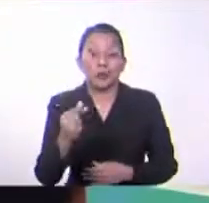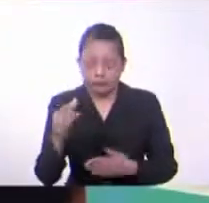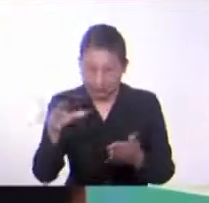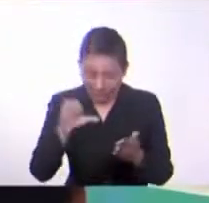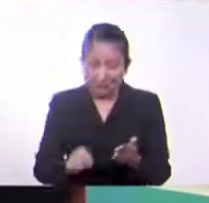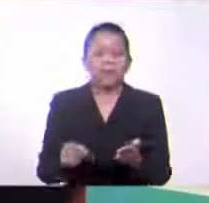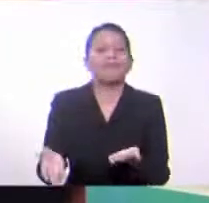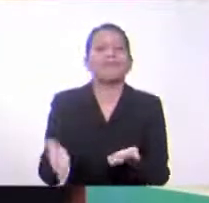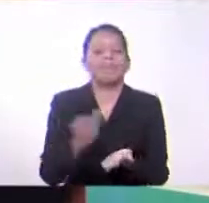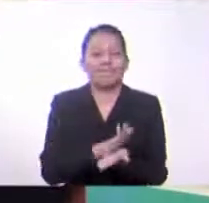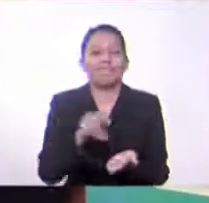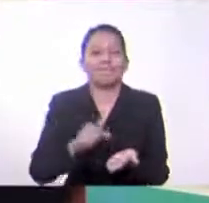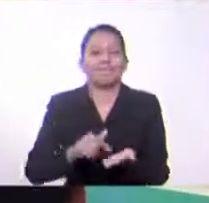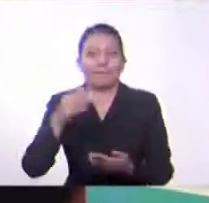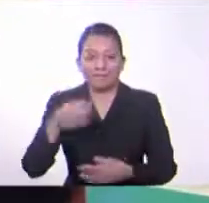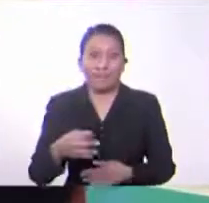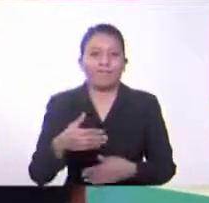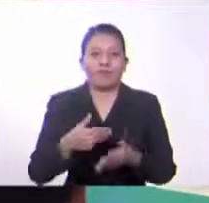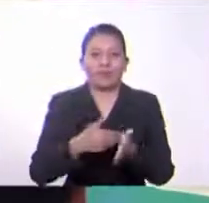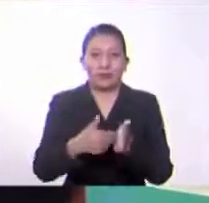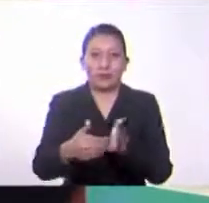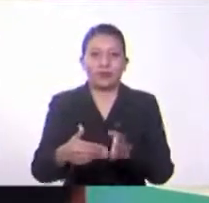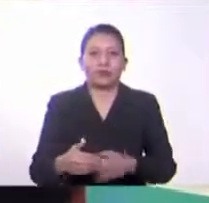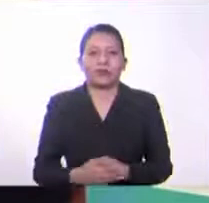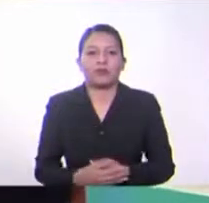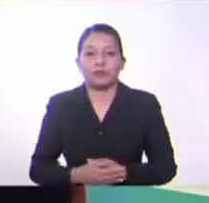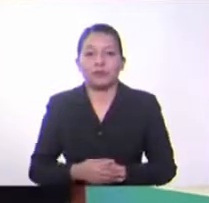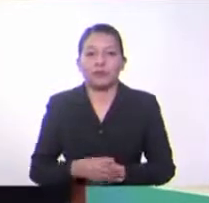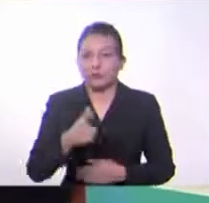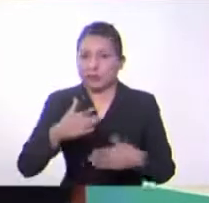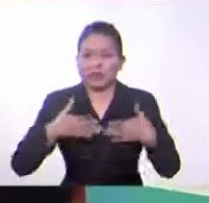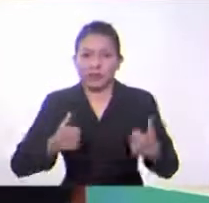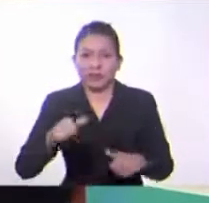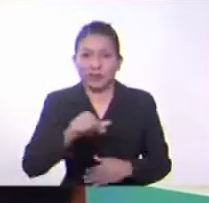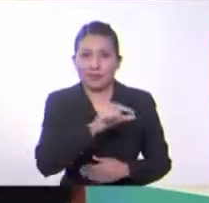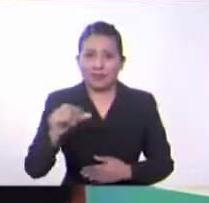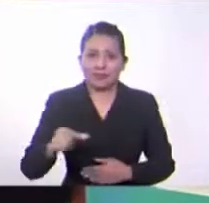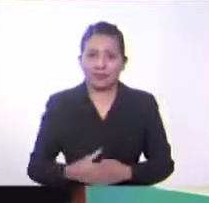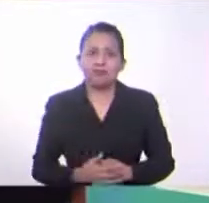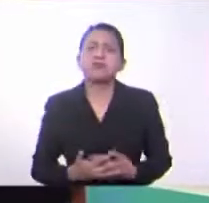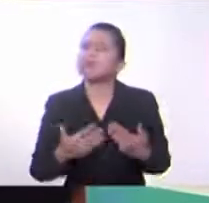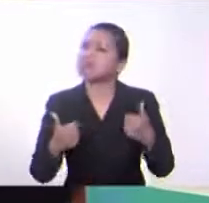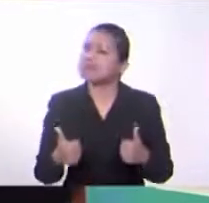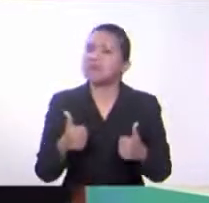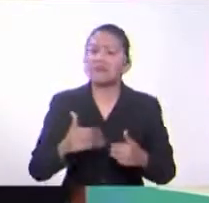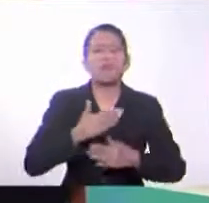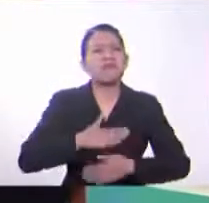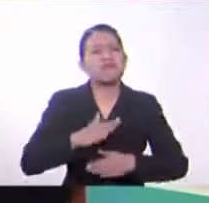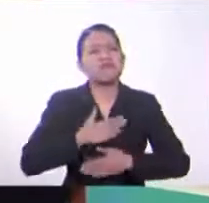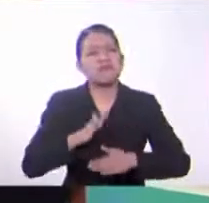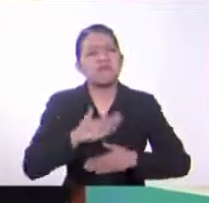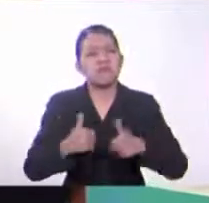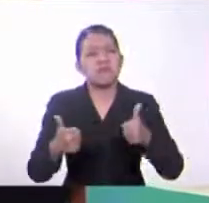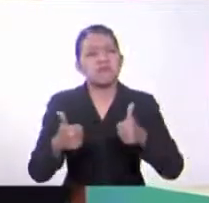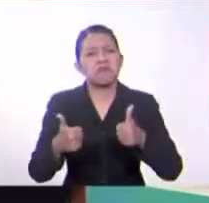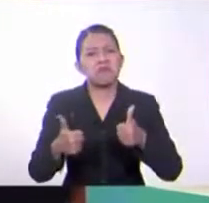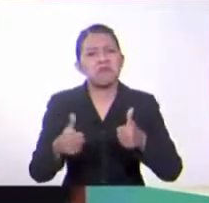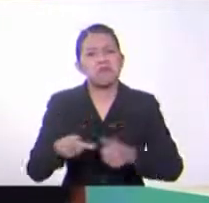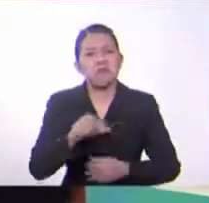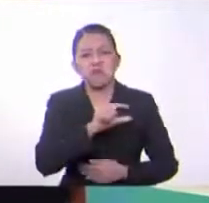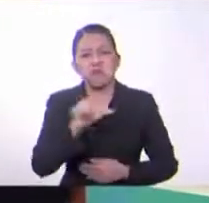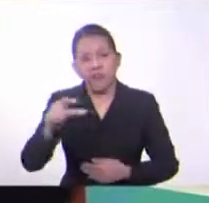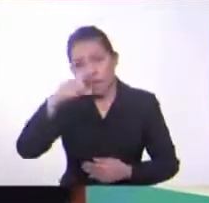listos? Bien, comencemos. ¿Qué tal la semana, Ale? Pues, bastante tranquila. Mi semana